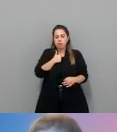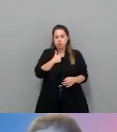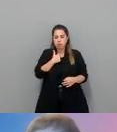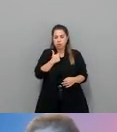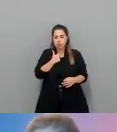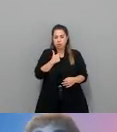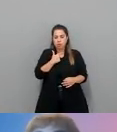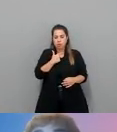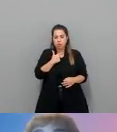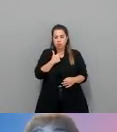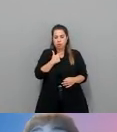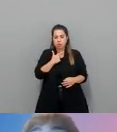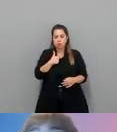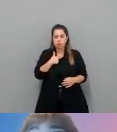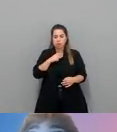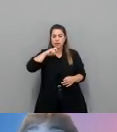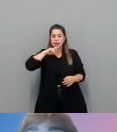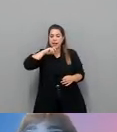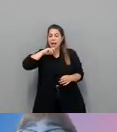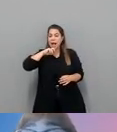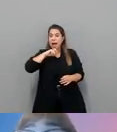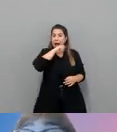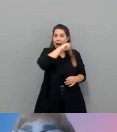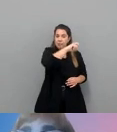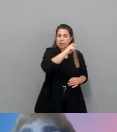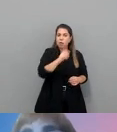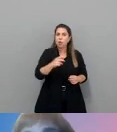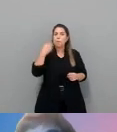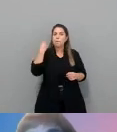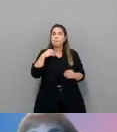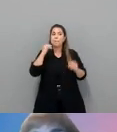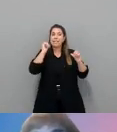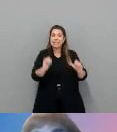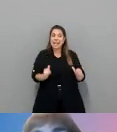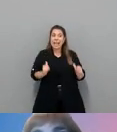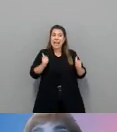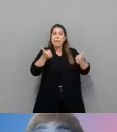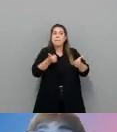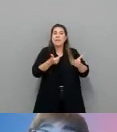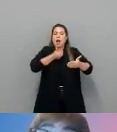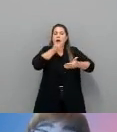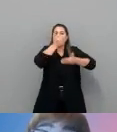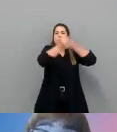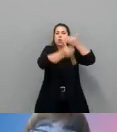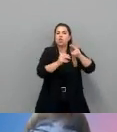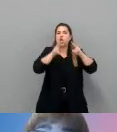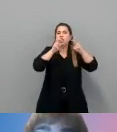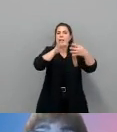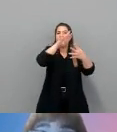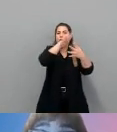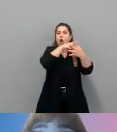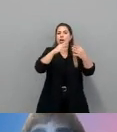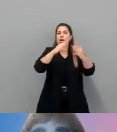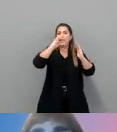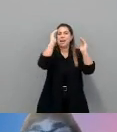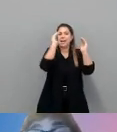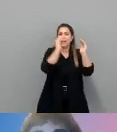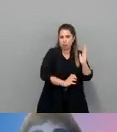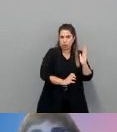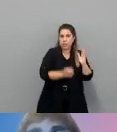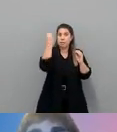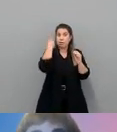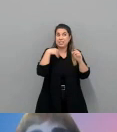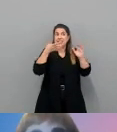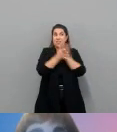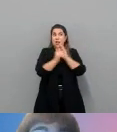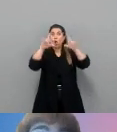comunicado y haber iniciado la reducción de jornada. Es decir, tengo que habérselo comunicado a la empresa o, en